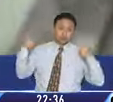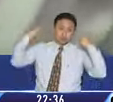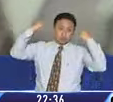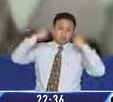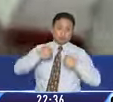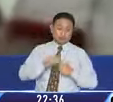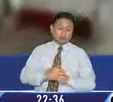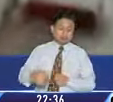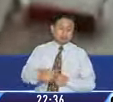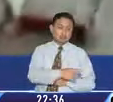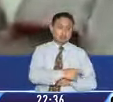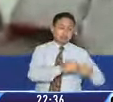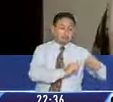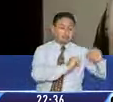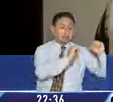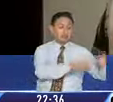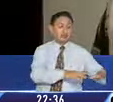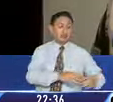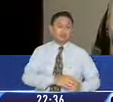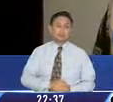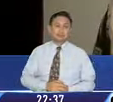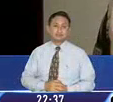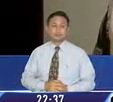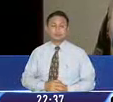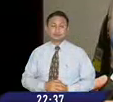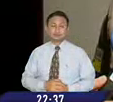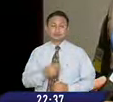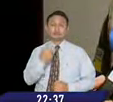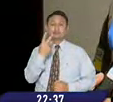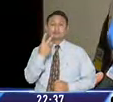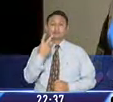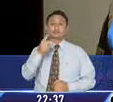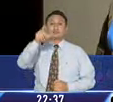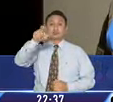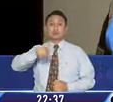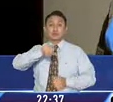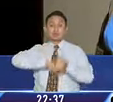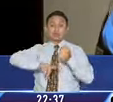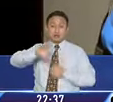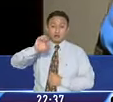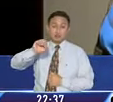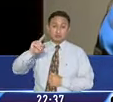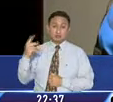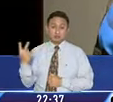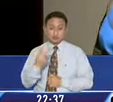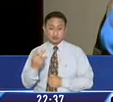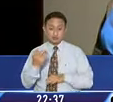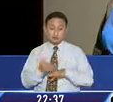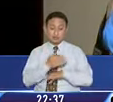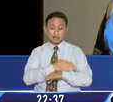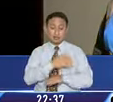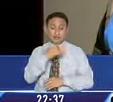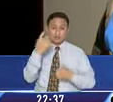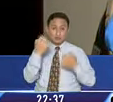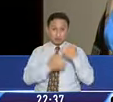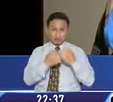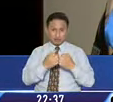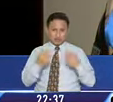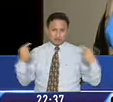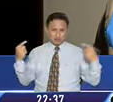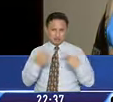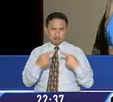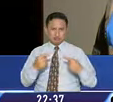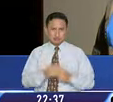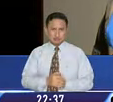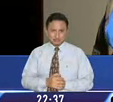para dejarla en un callejón. Tanto la víctima con su hermano, que sería el victimario, habían tenido problemas anteriores